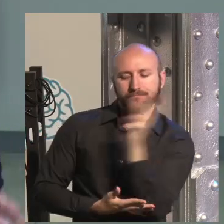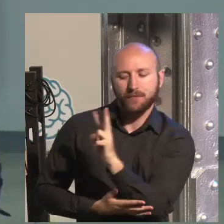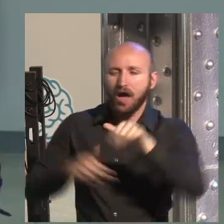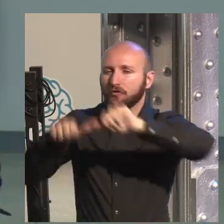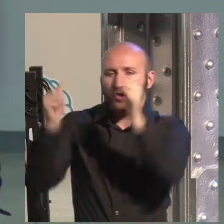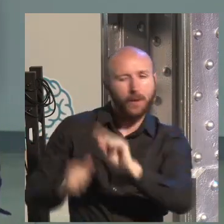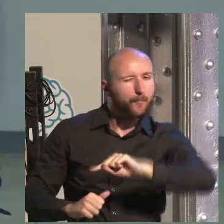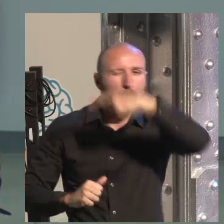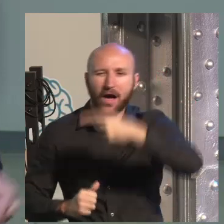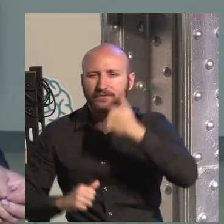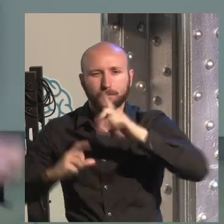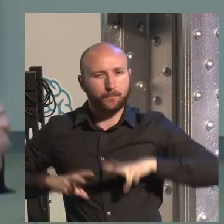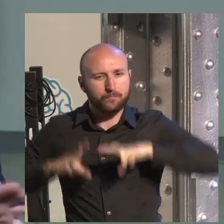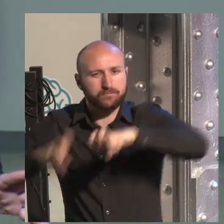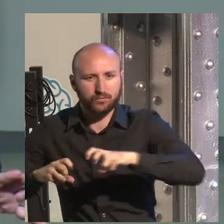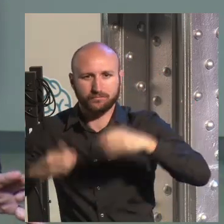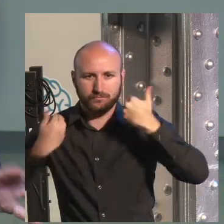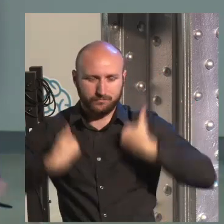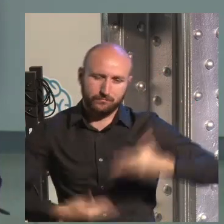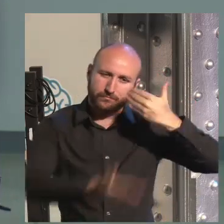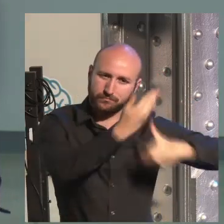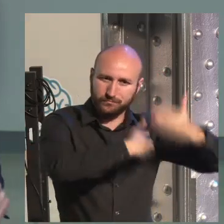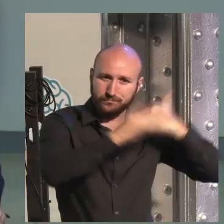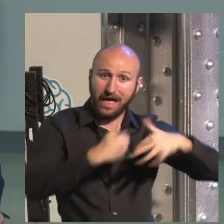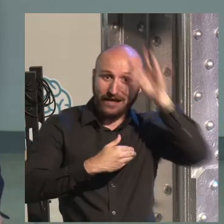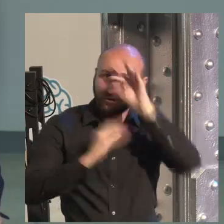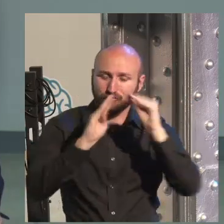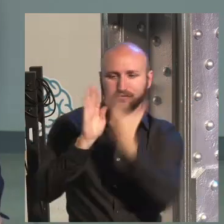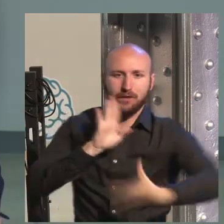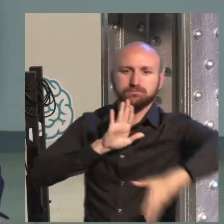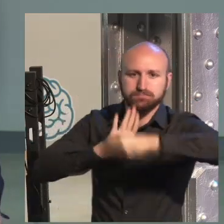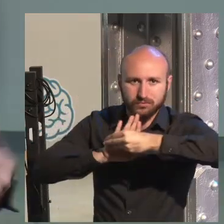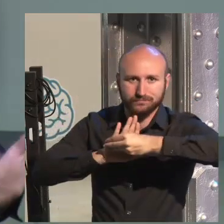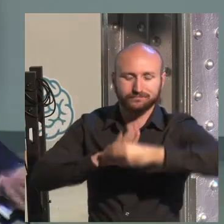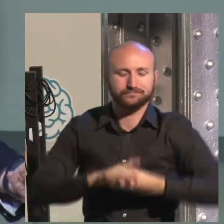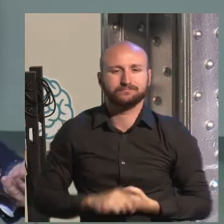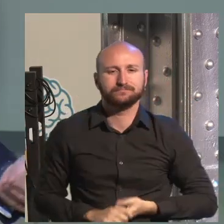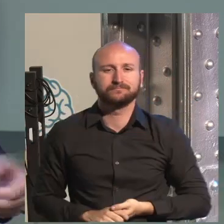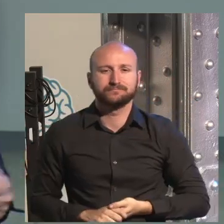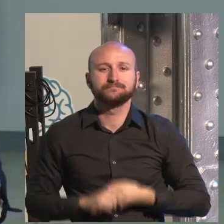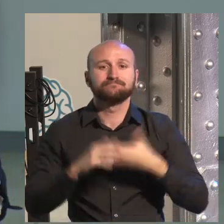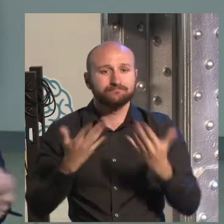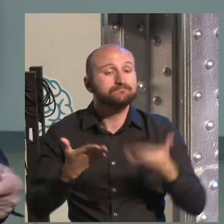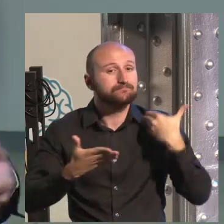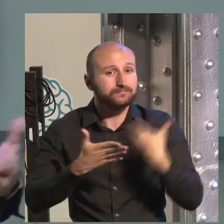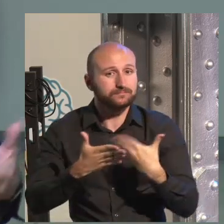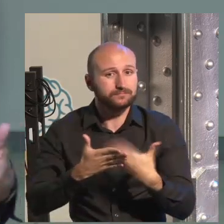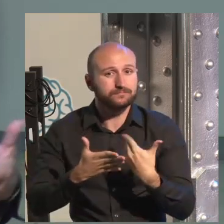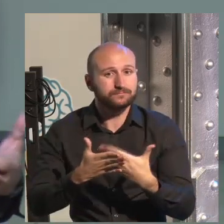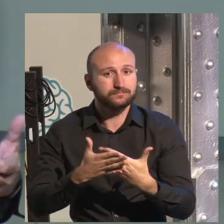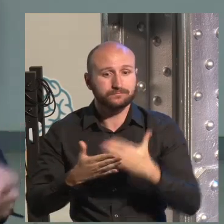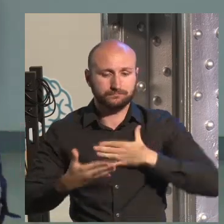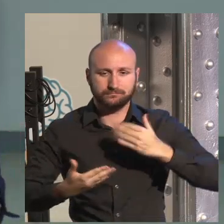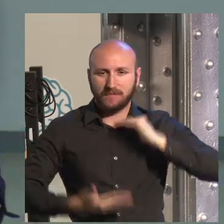primitiva del ser humano, y los incorporó a su teoría evolutiva como una demostración de que nuestras